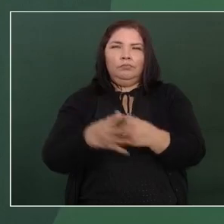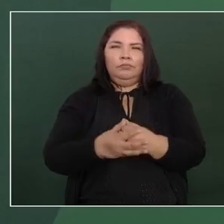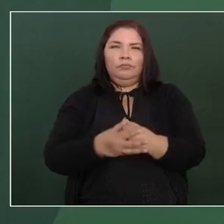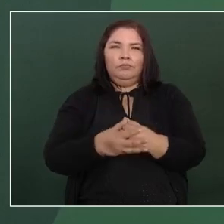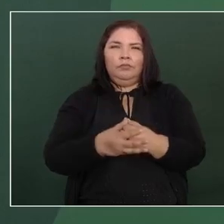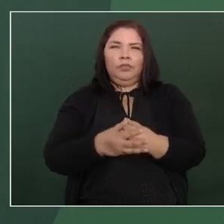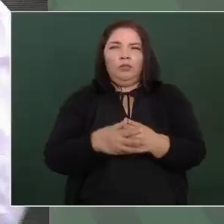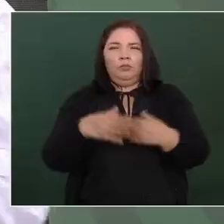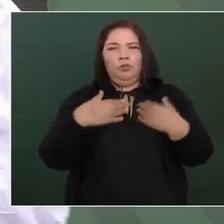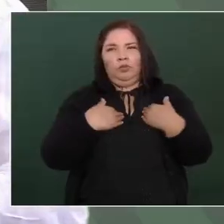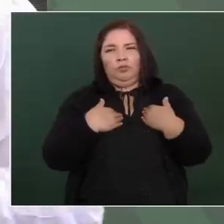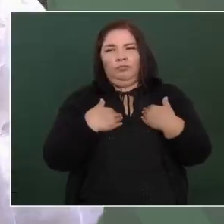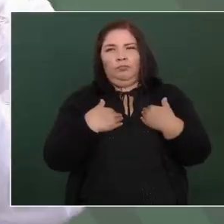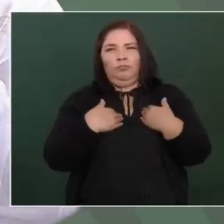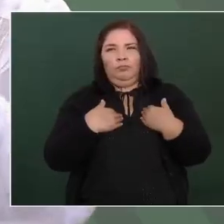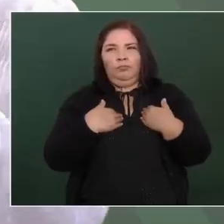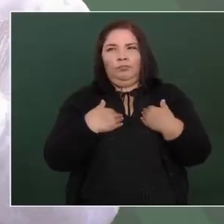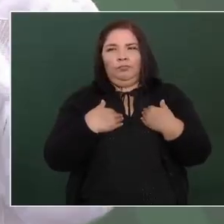me declaro